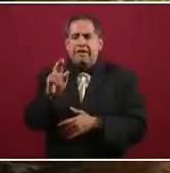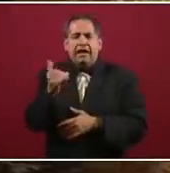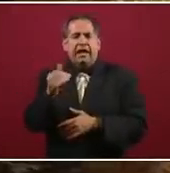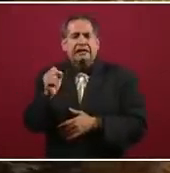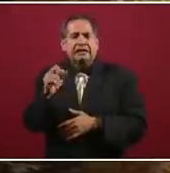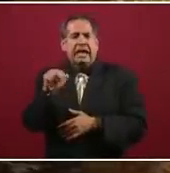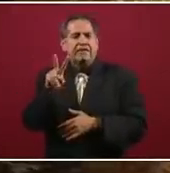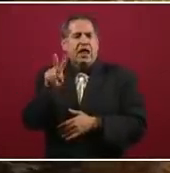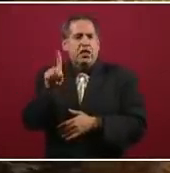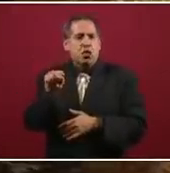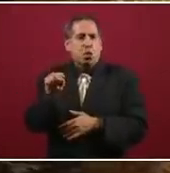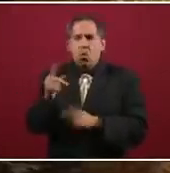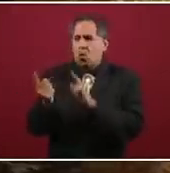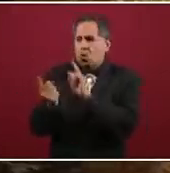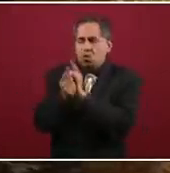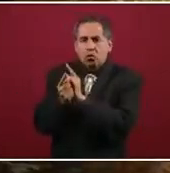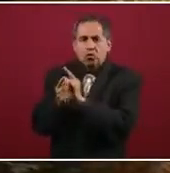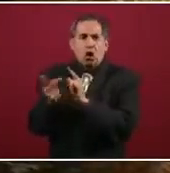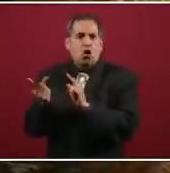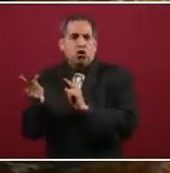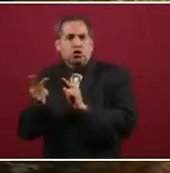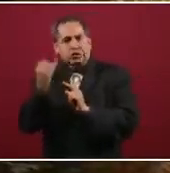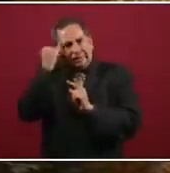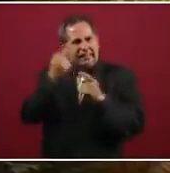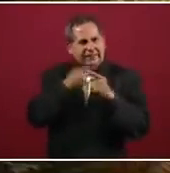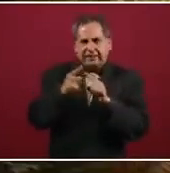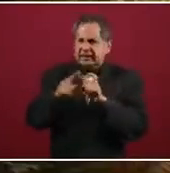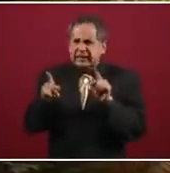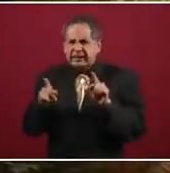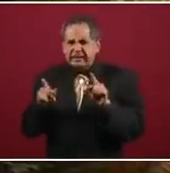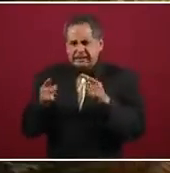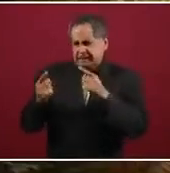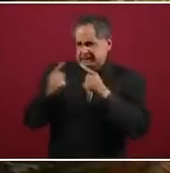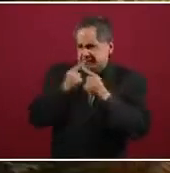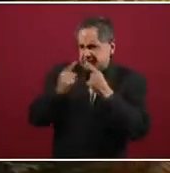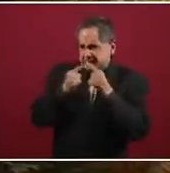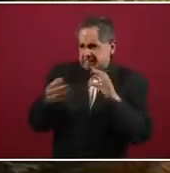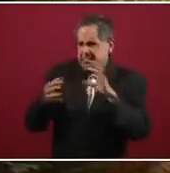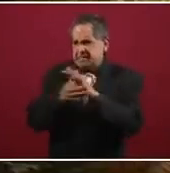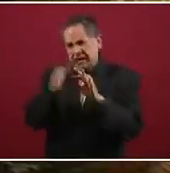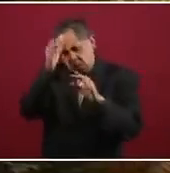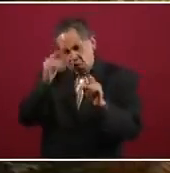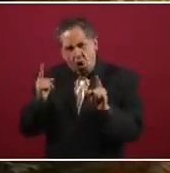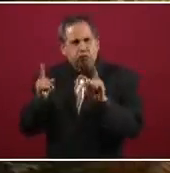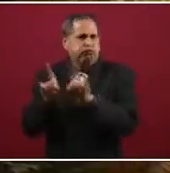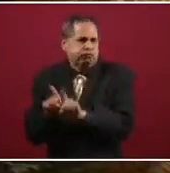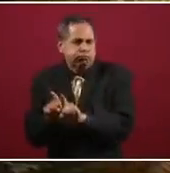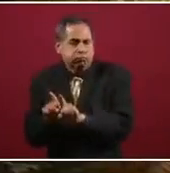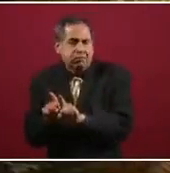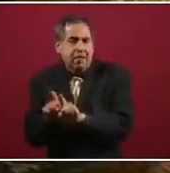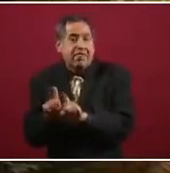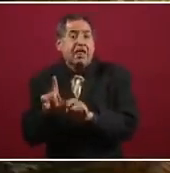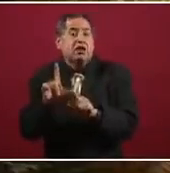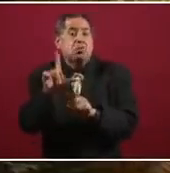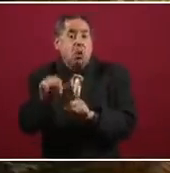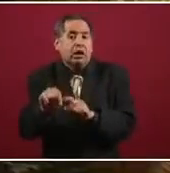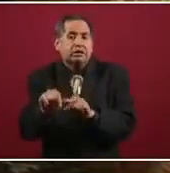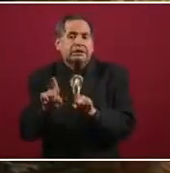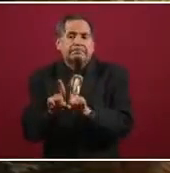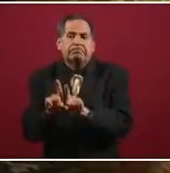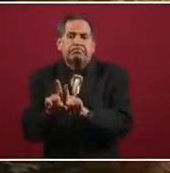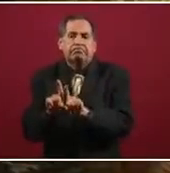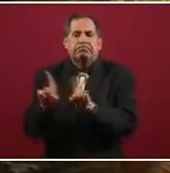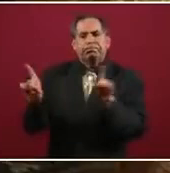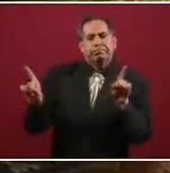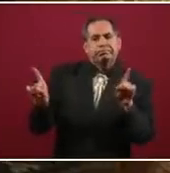de Mier, que él iba más por lo liberal. Ellos compartieron muchas ideas, estuvieron en algún momento juntos, aunque al final sus ideas los